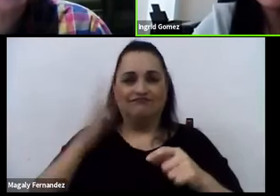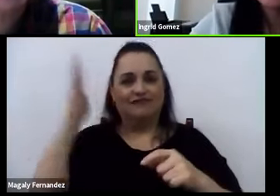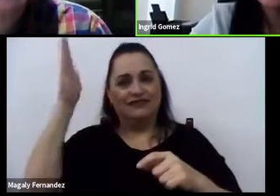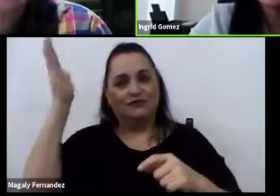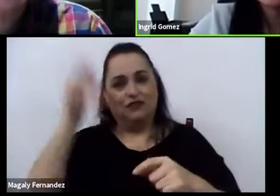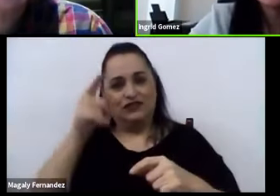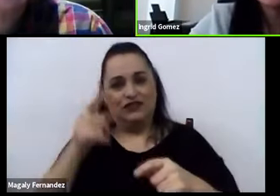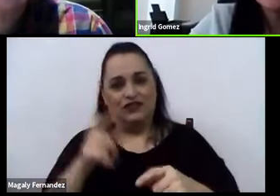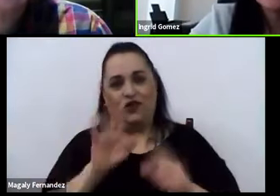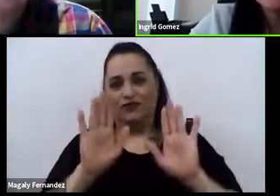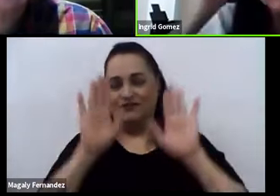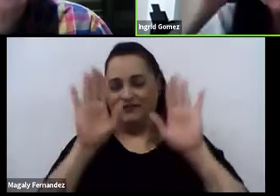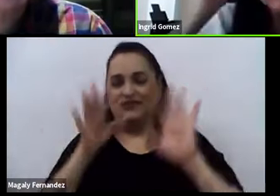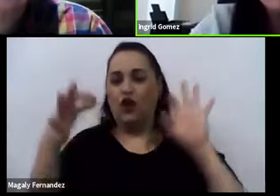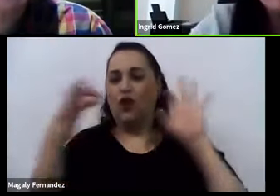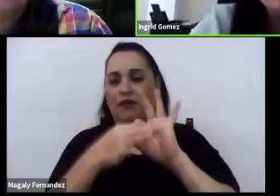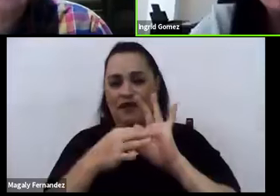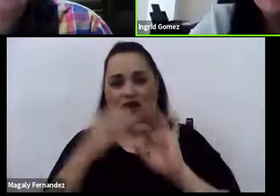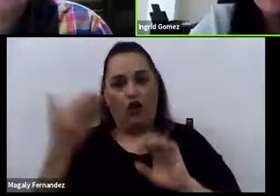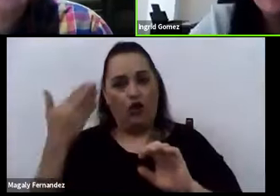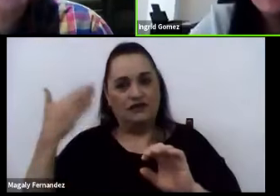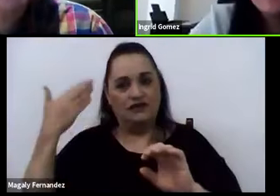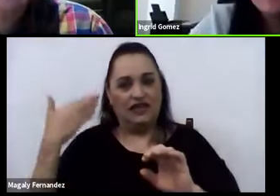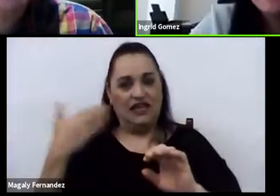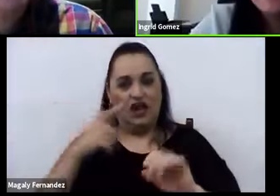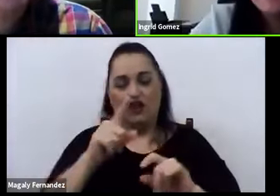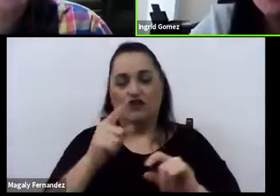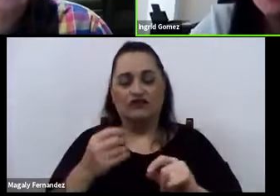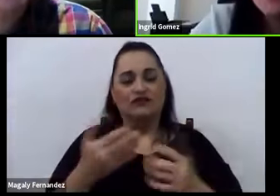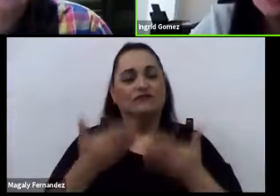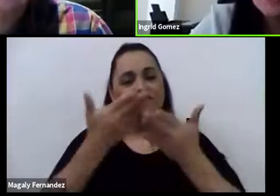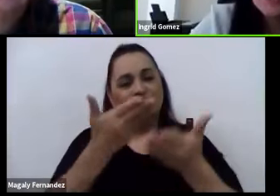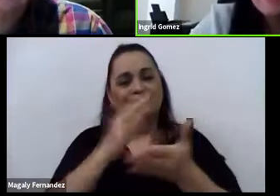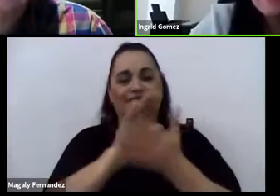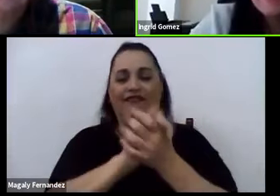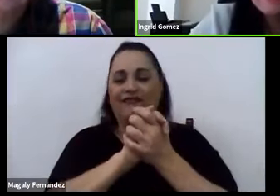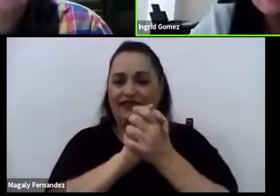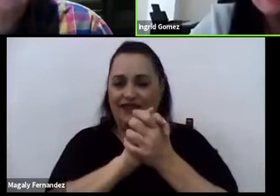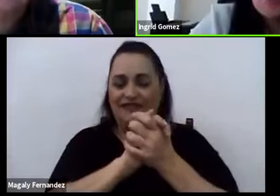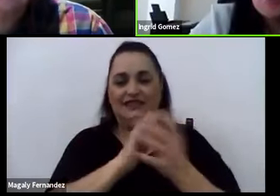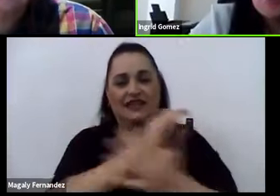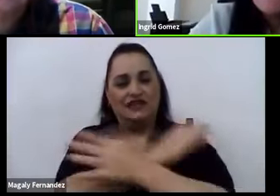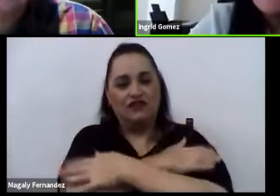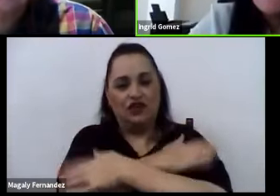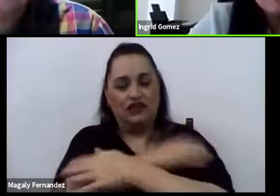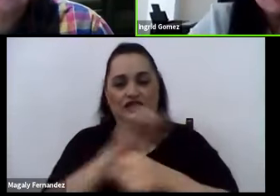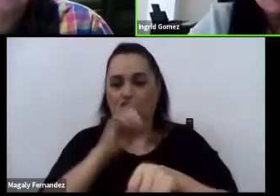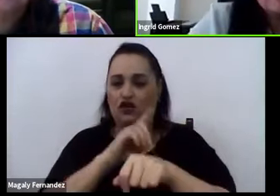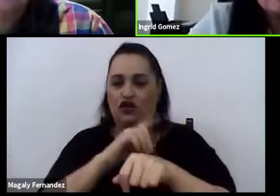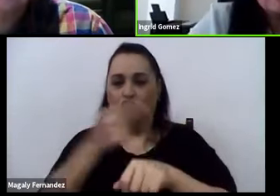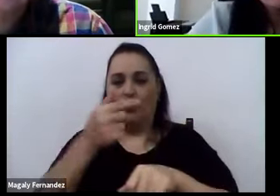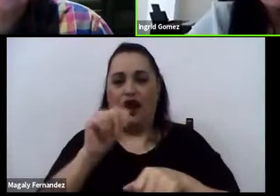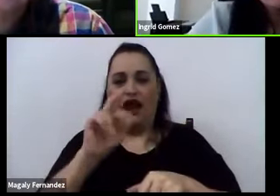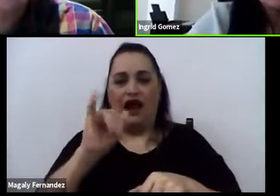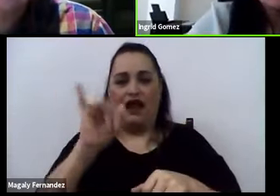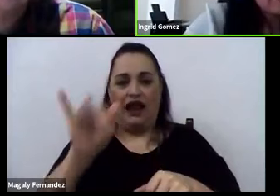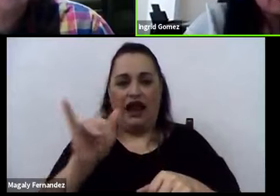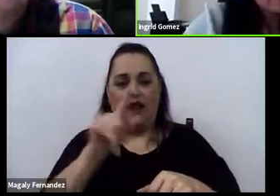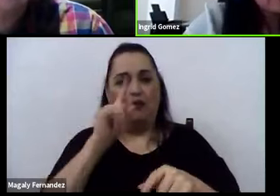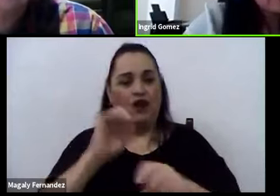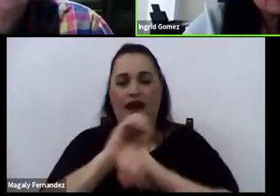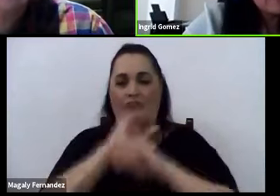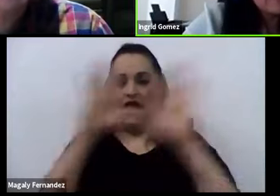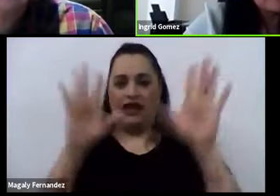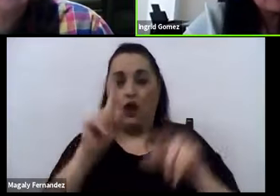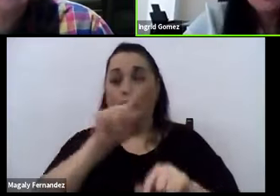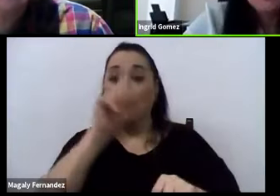se complementa con las anteriores, y le extiende las felicitaciones al doctor Garay por esta claridad. Hay una pregunta también